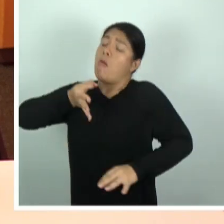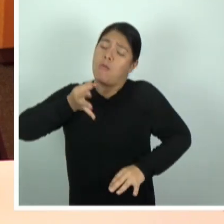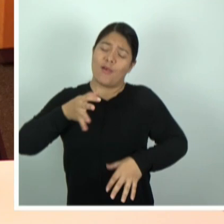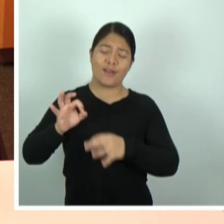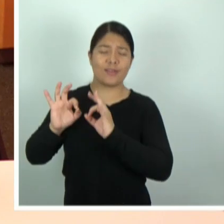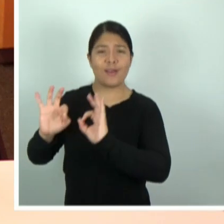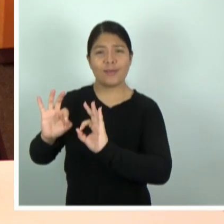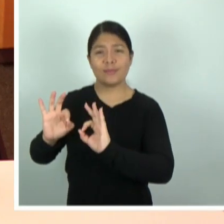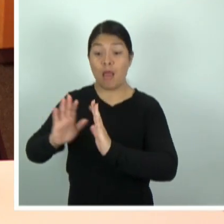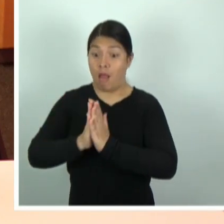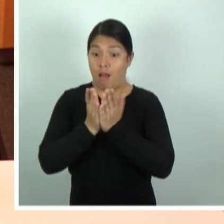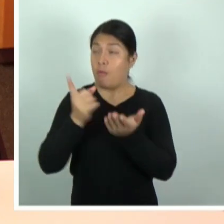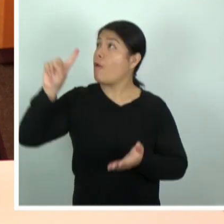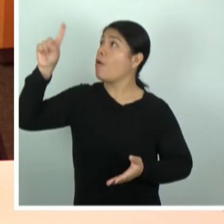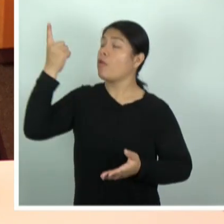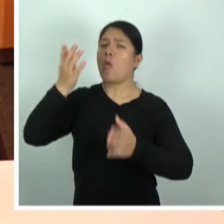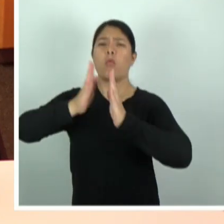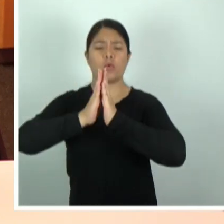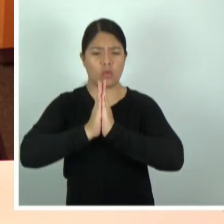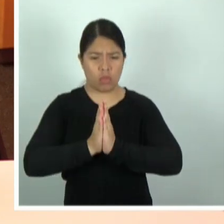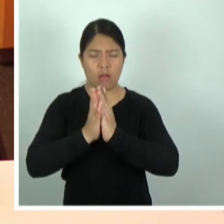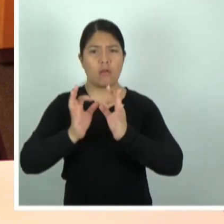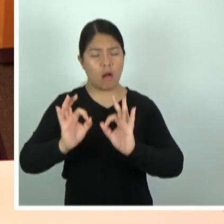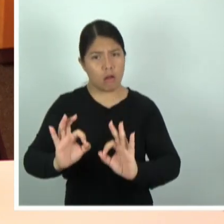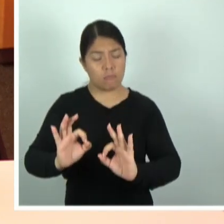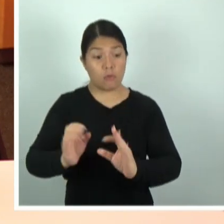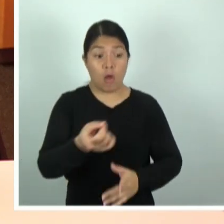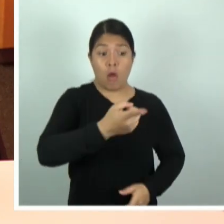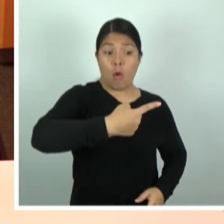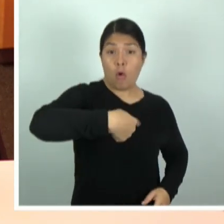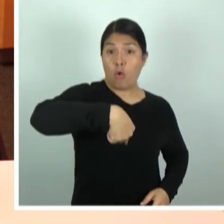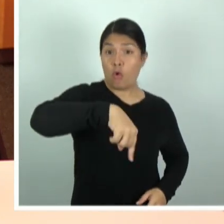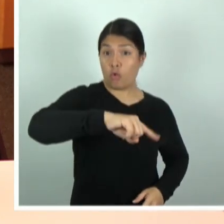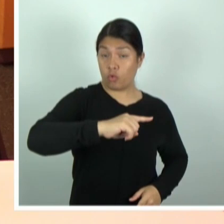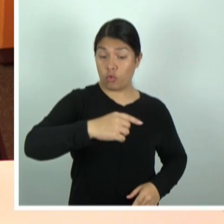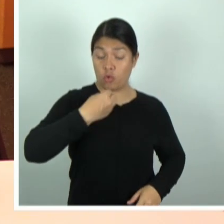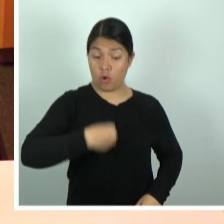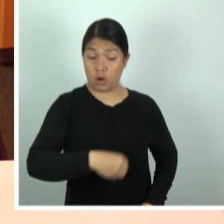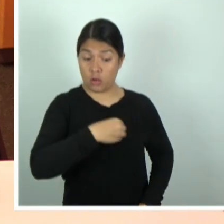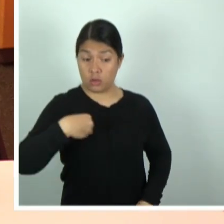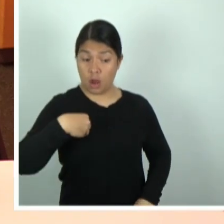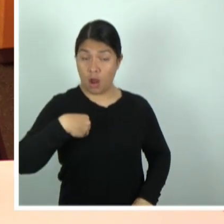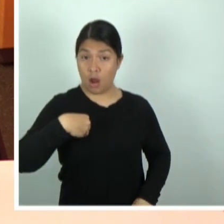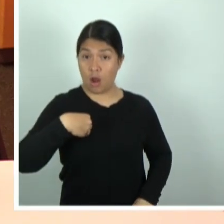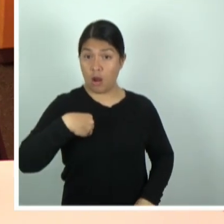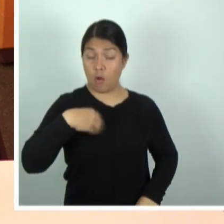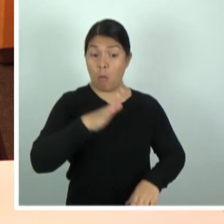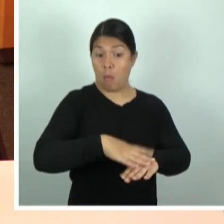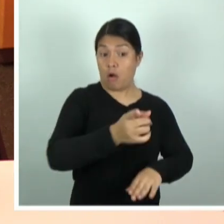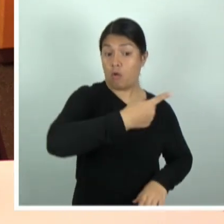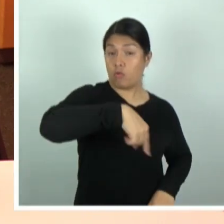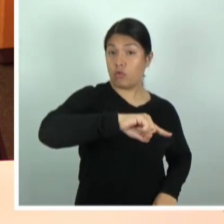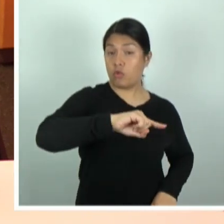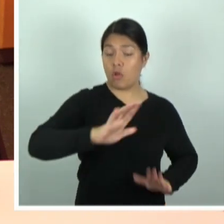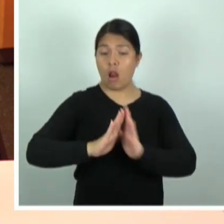de Dios es santa. Por eso para nosotros cristianos es muy importante leer en voz alta